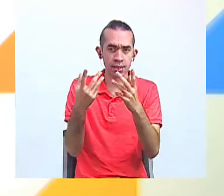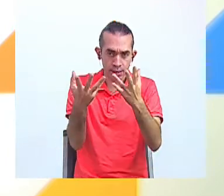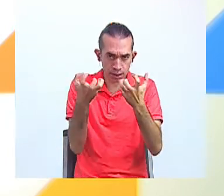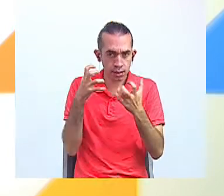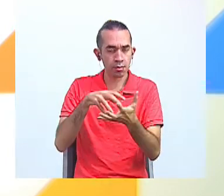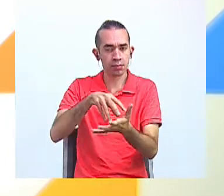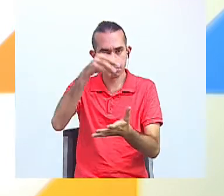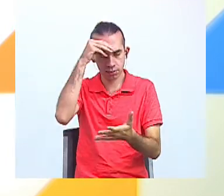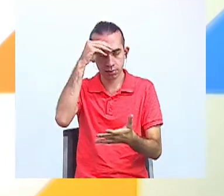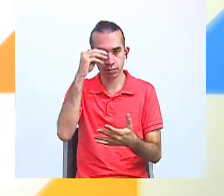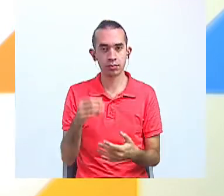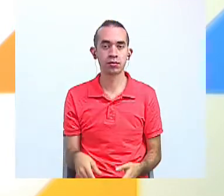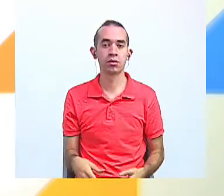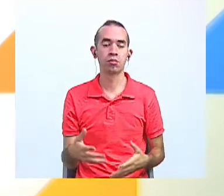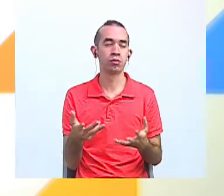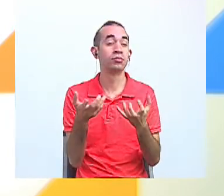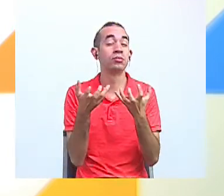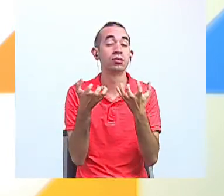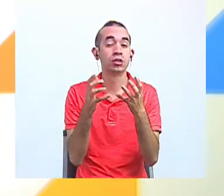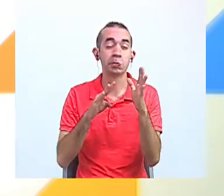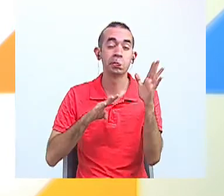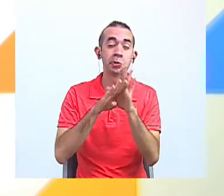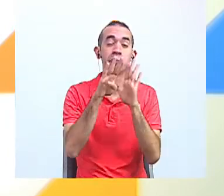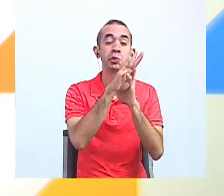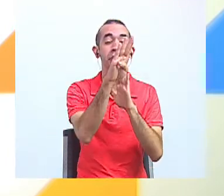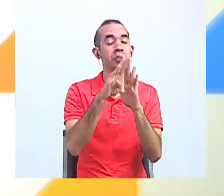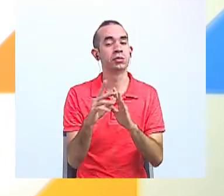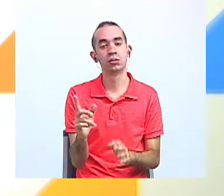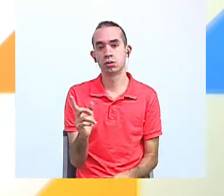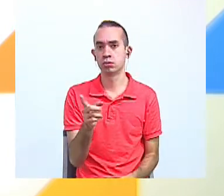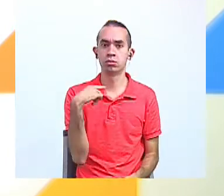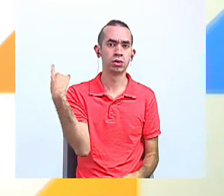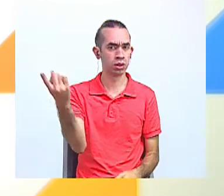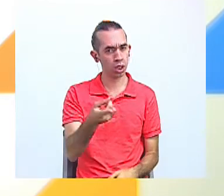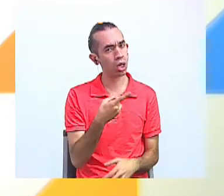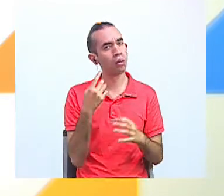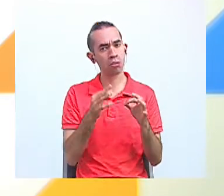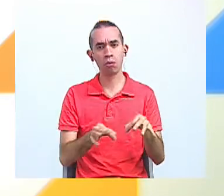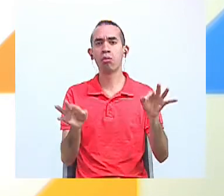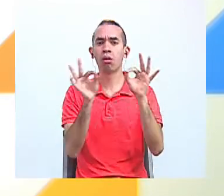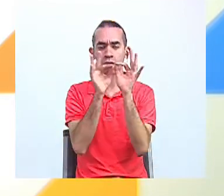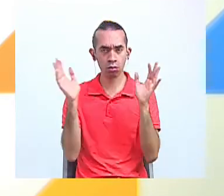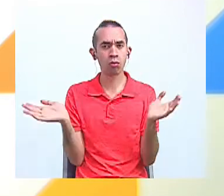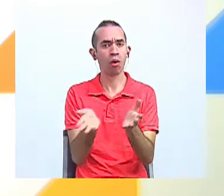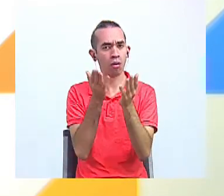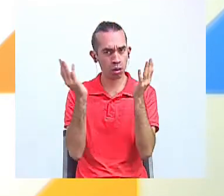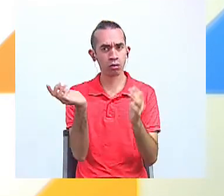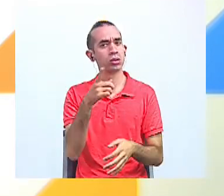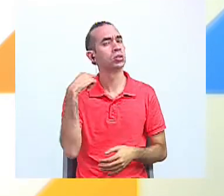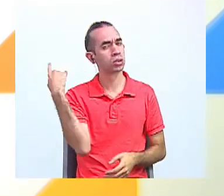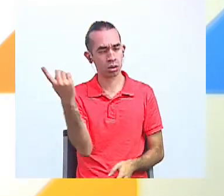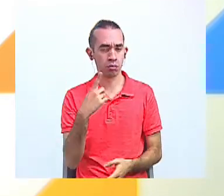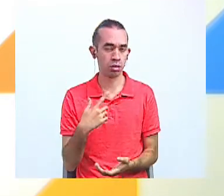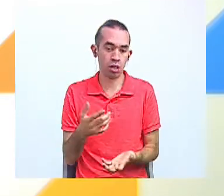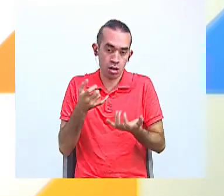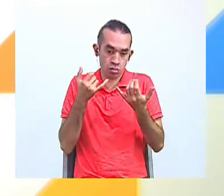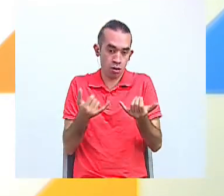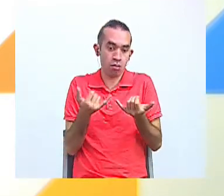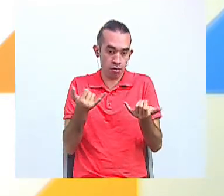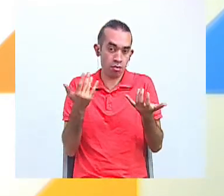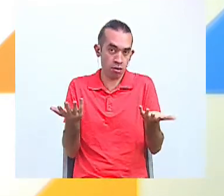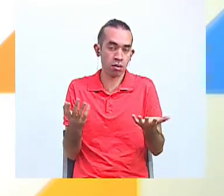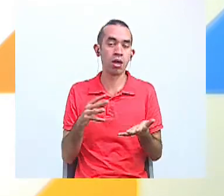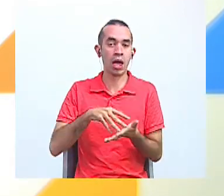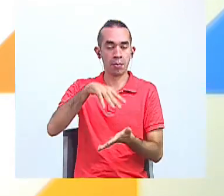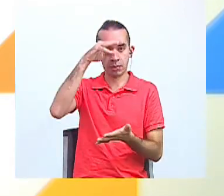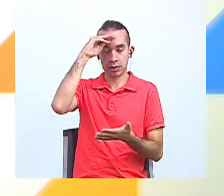aprender, esos deseos de superación. Siempre es importante estar motivados, y más ahora, con el aprendizaje